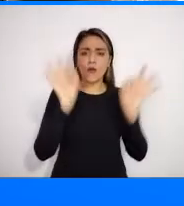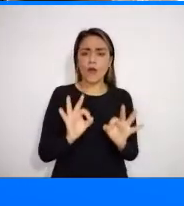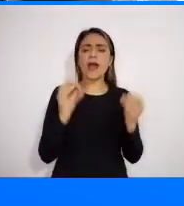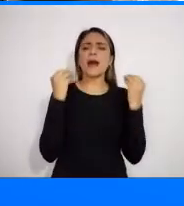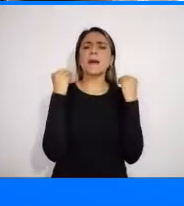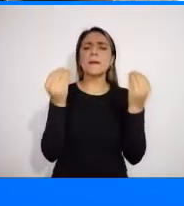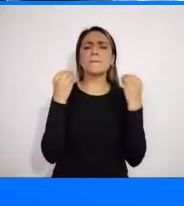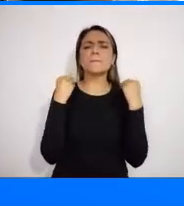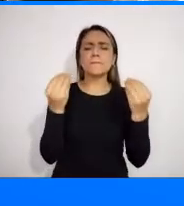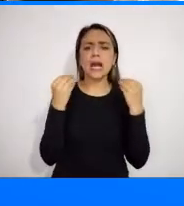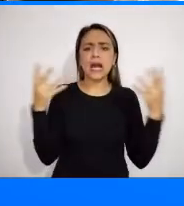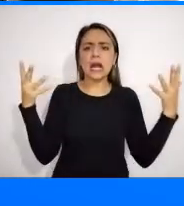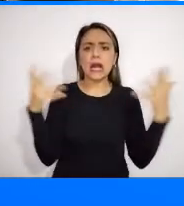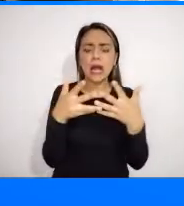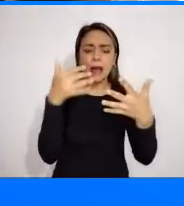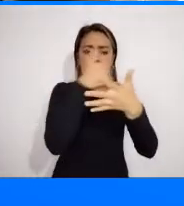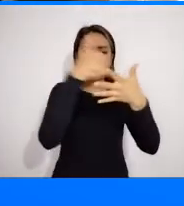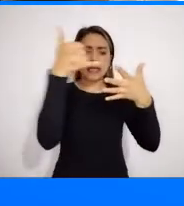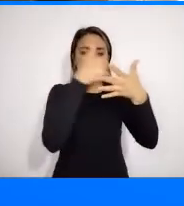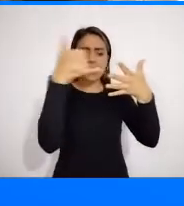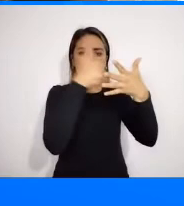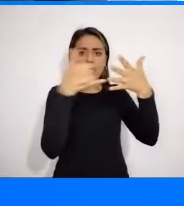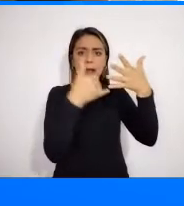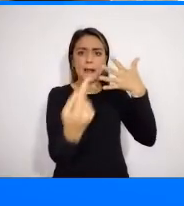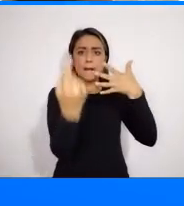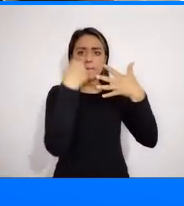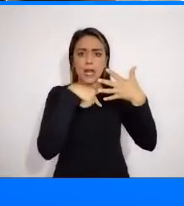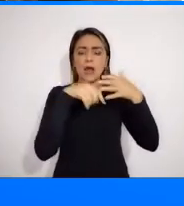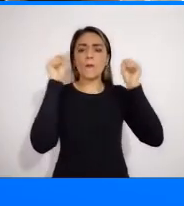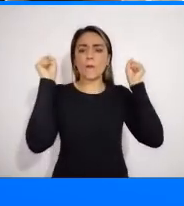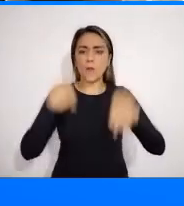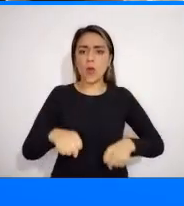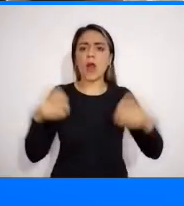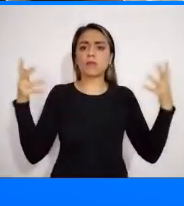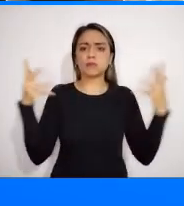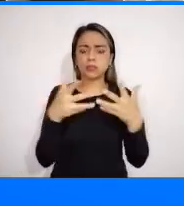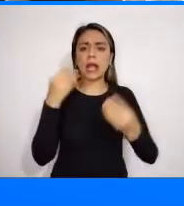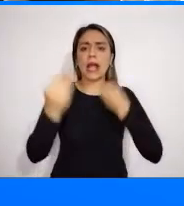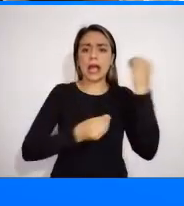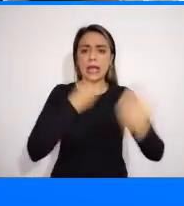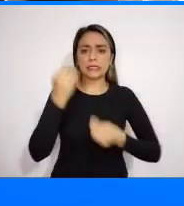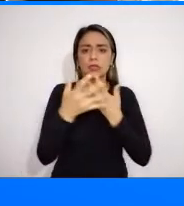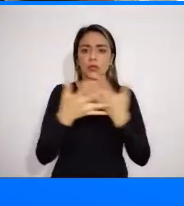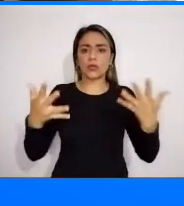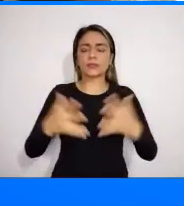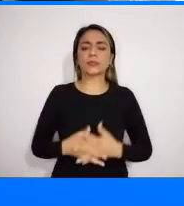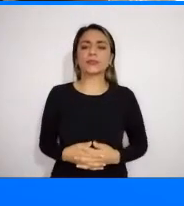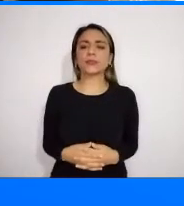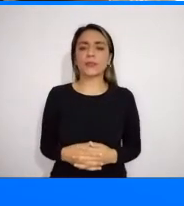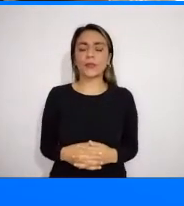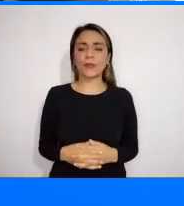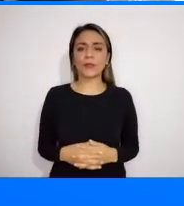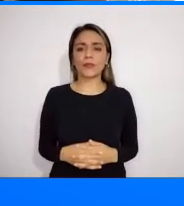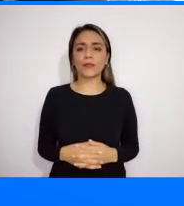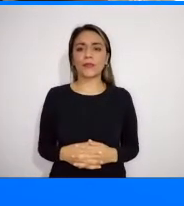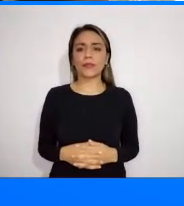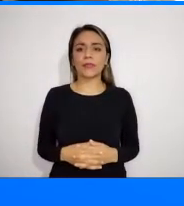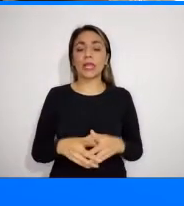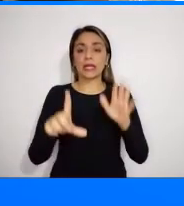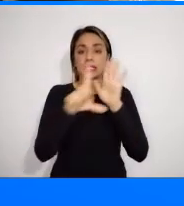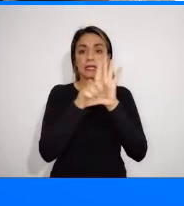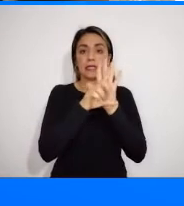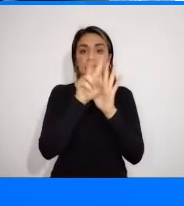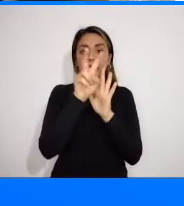que hayan unos lineamientos y se puedan hacer las cosas bien. Está la Ley 70